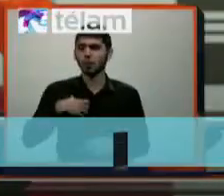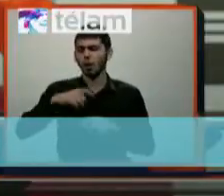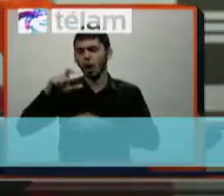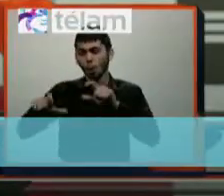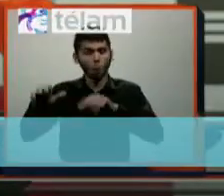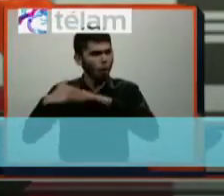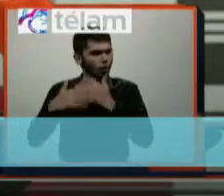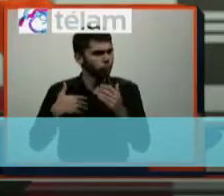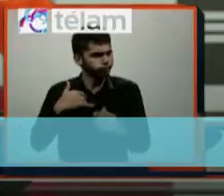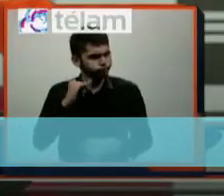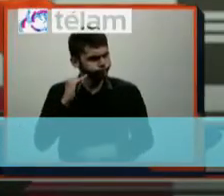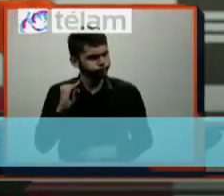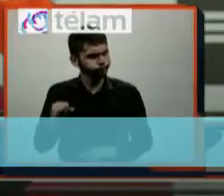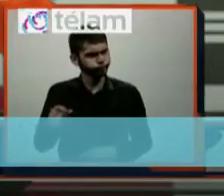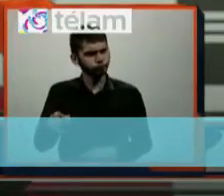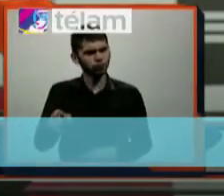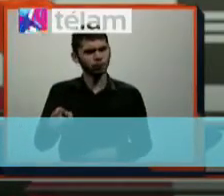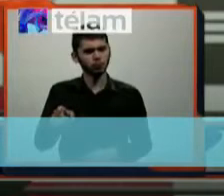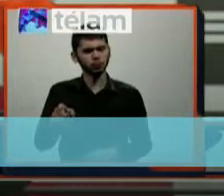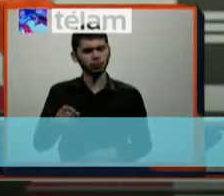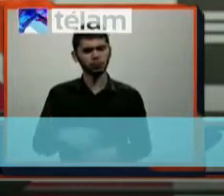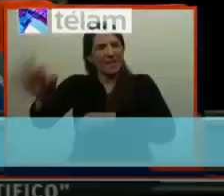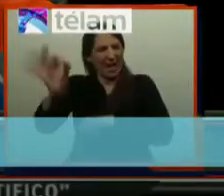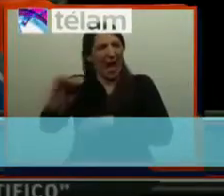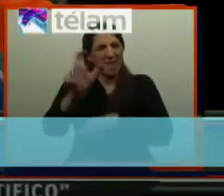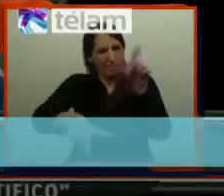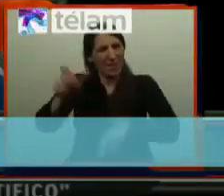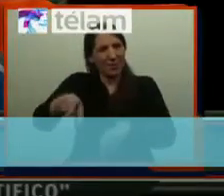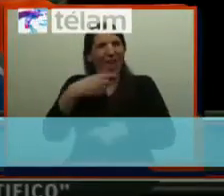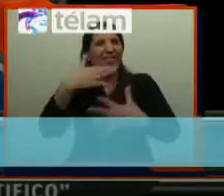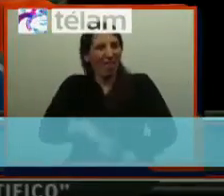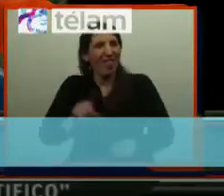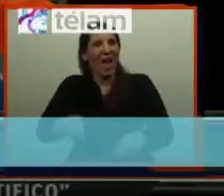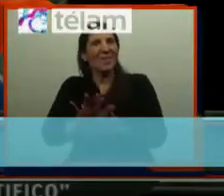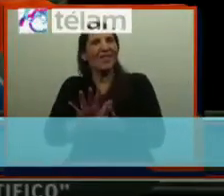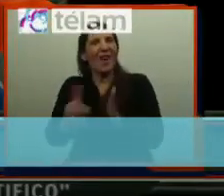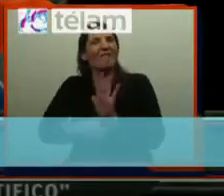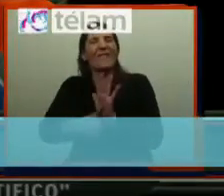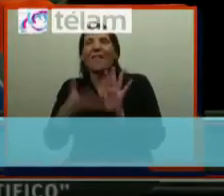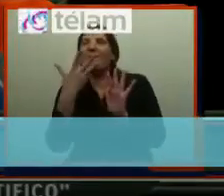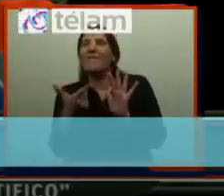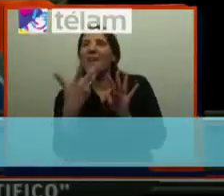volver a enfrentar a Boca y afirmó que solo piensa en ganar, mientras que Orión sostuvo que más allá de tratar de que